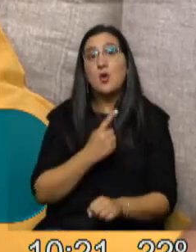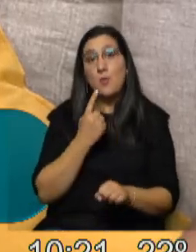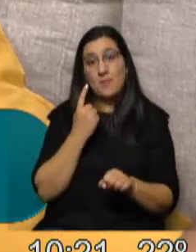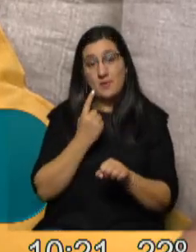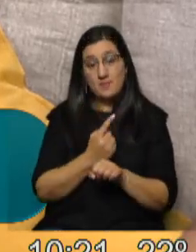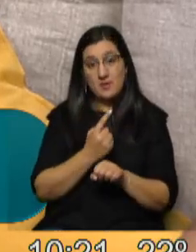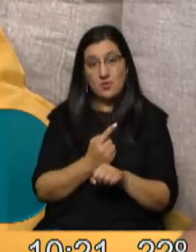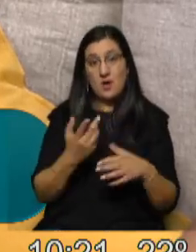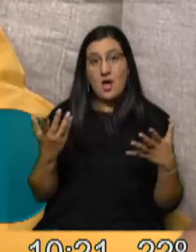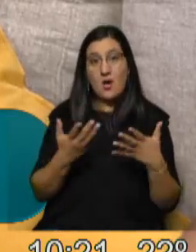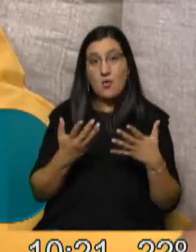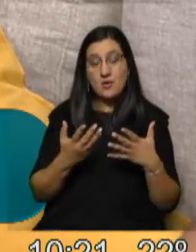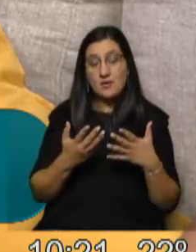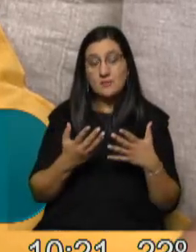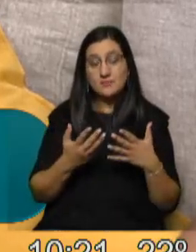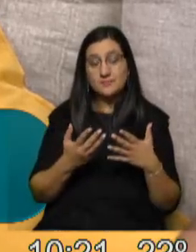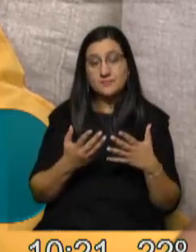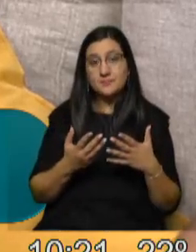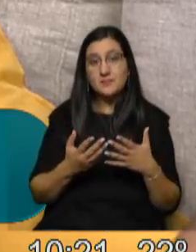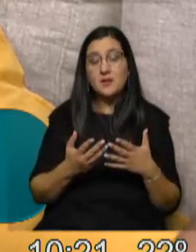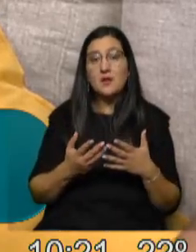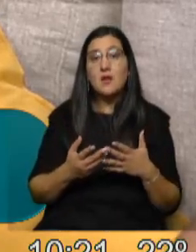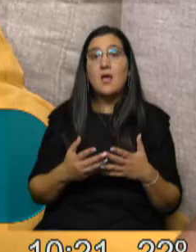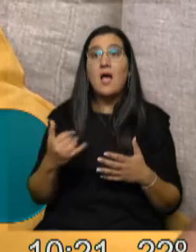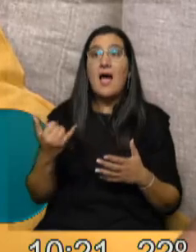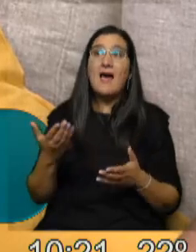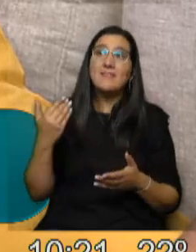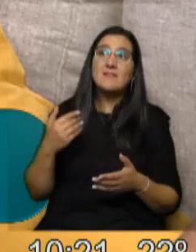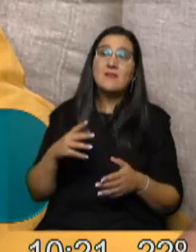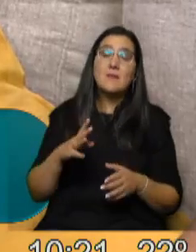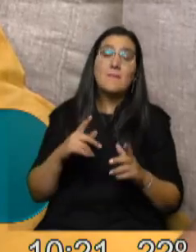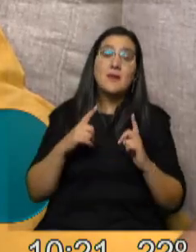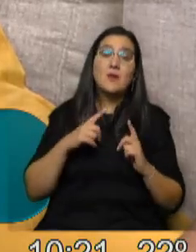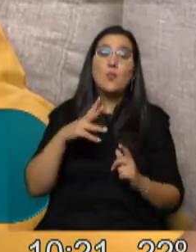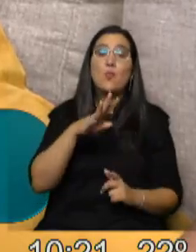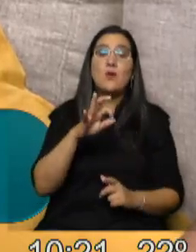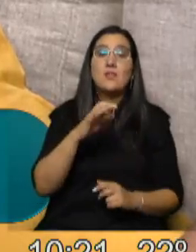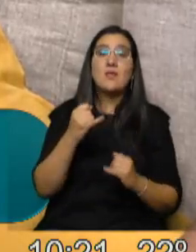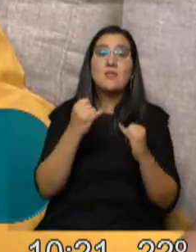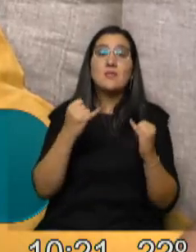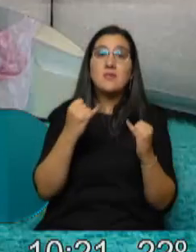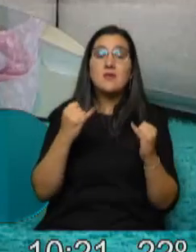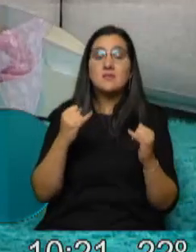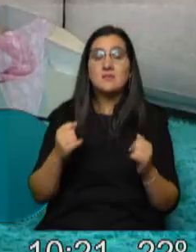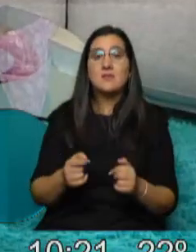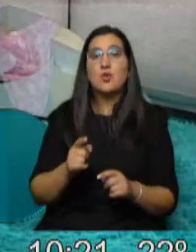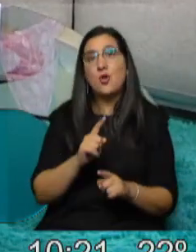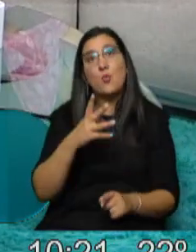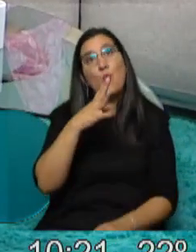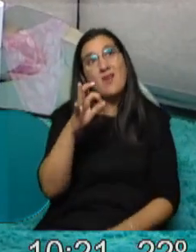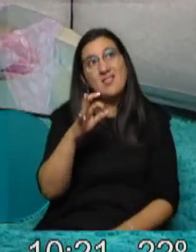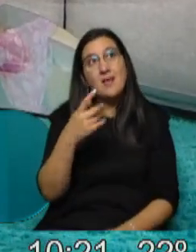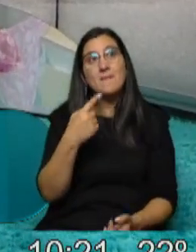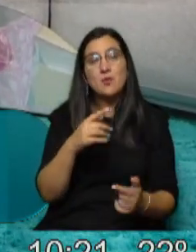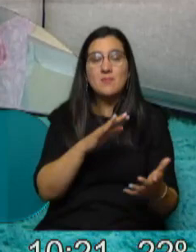allá de que ahora ya está menos en boga, pero las famosas cuarentenas, que en realidad después el término va disminuyendo en cuanto a días, no es 40 días, pero sí,